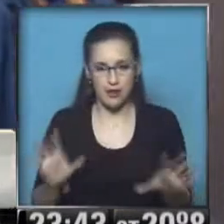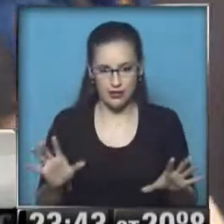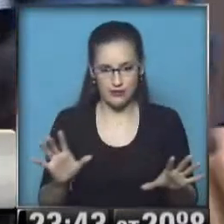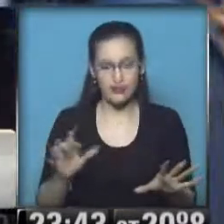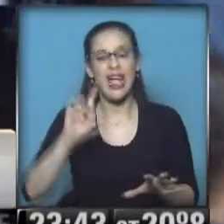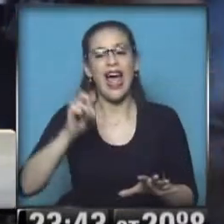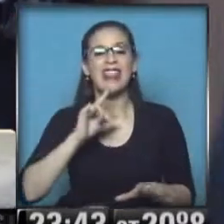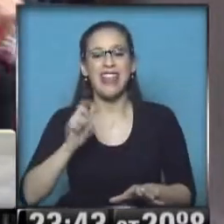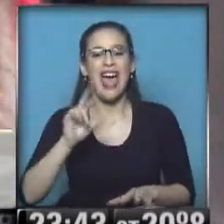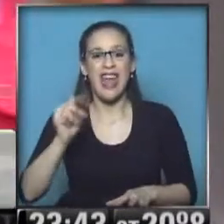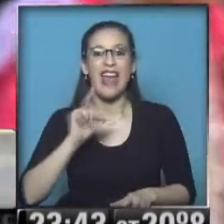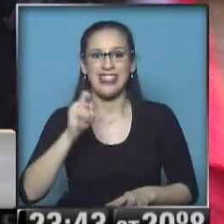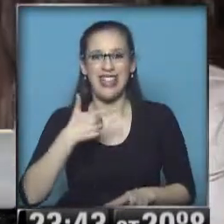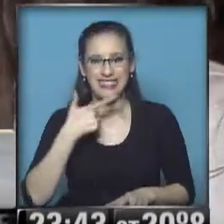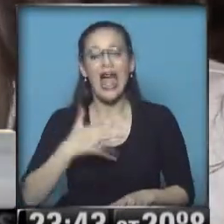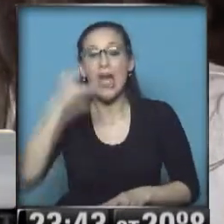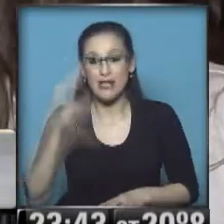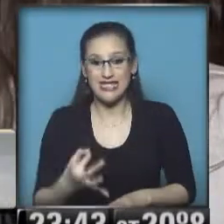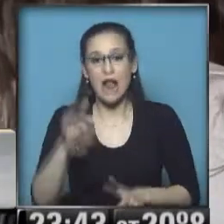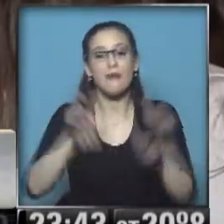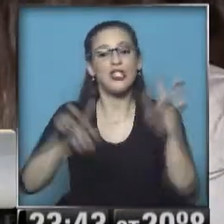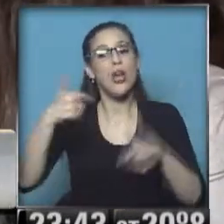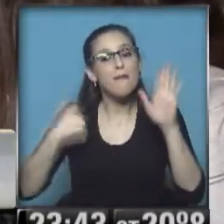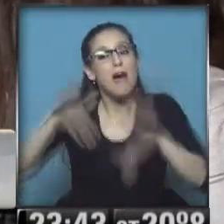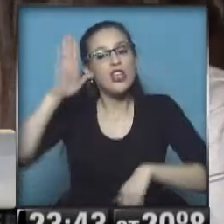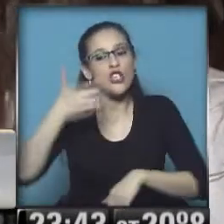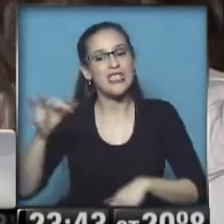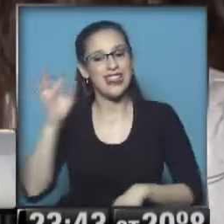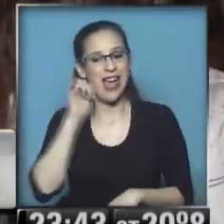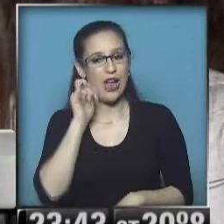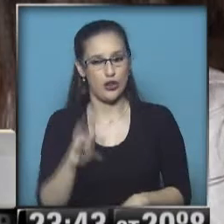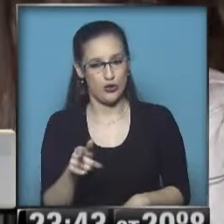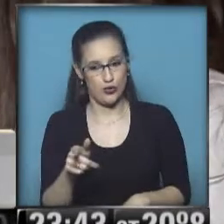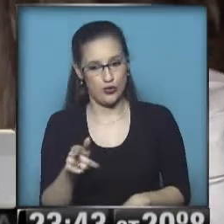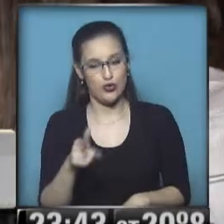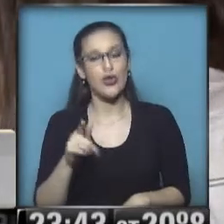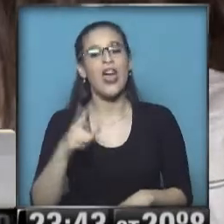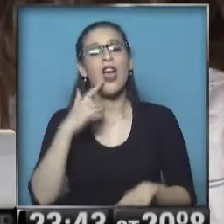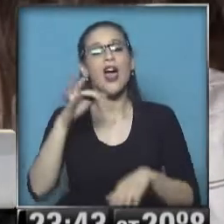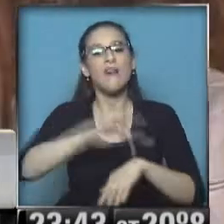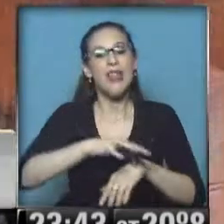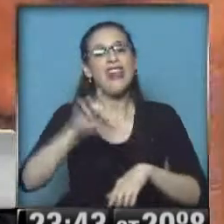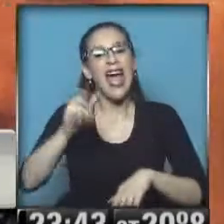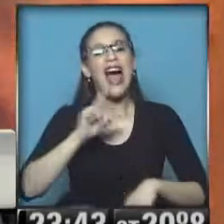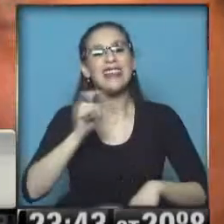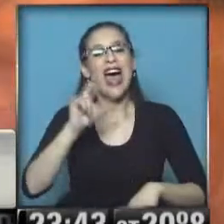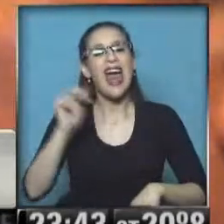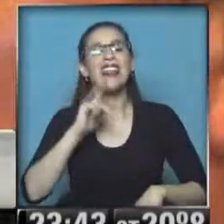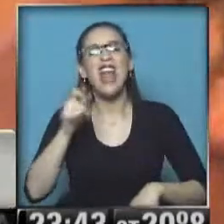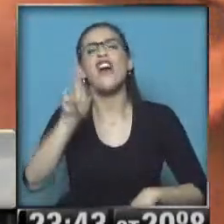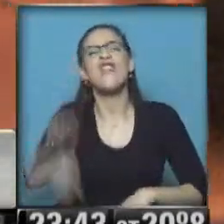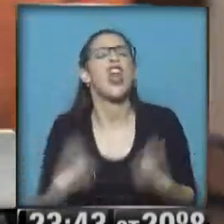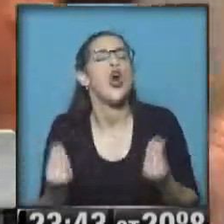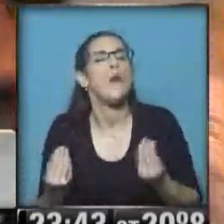Está orientada a la gente mayor de 60 años porque la principal causa de catarata es por la edad, el cristalino se opacifica y la gente empieza a